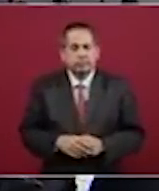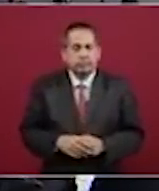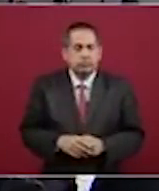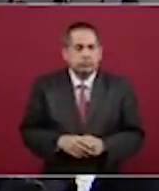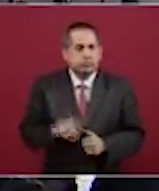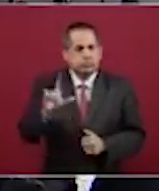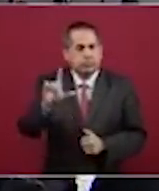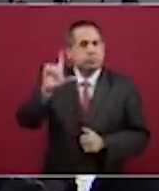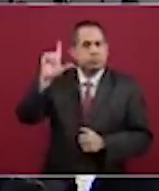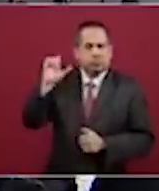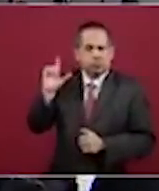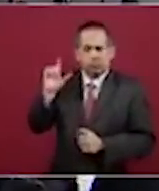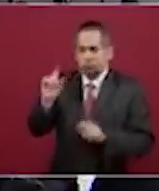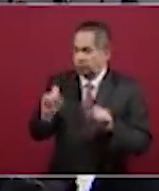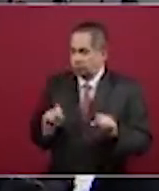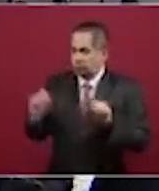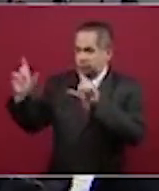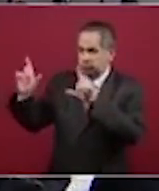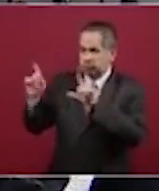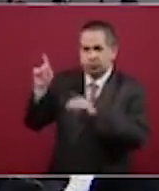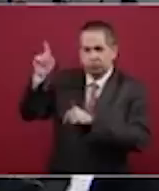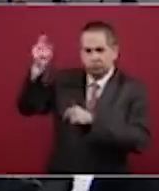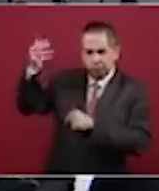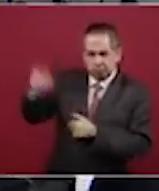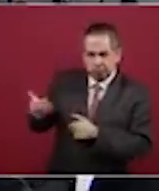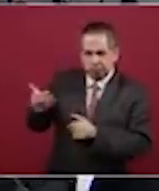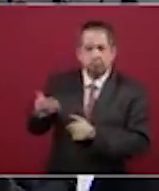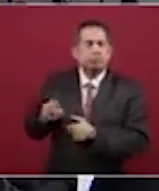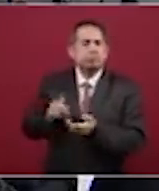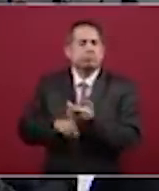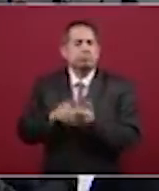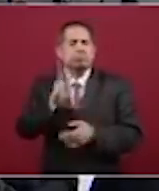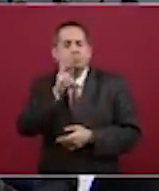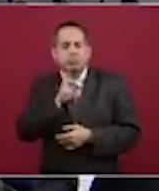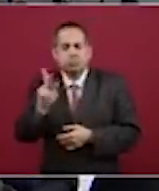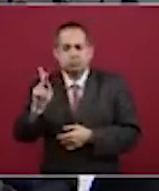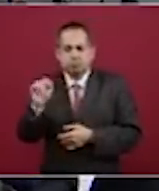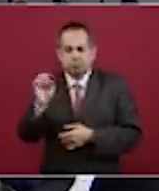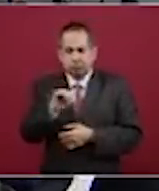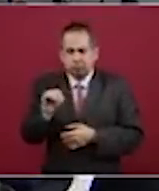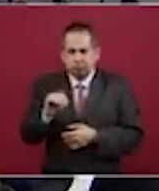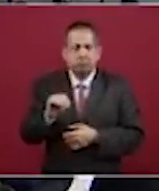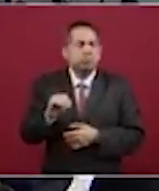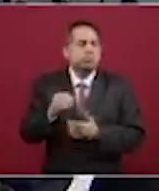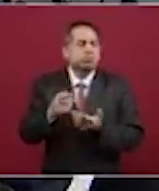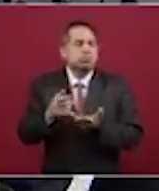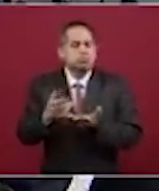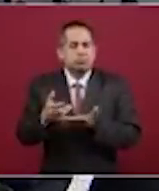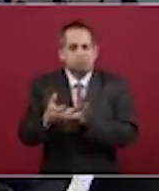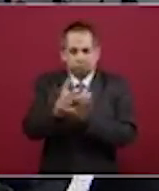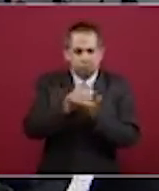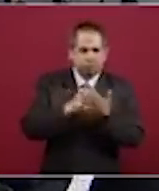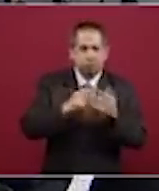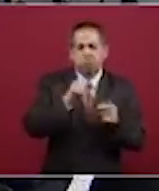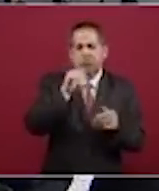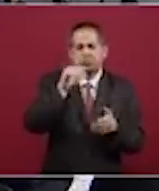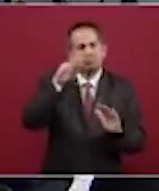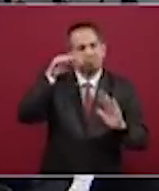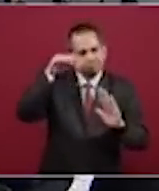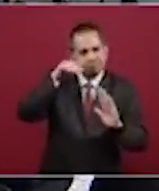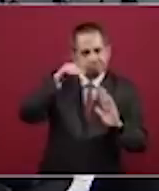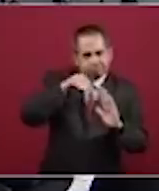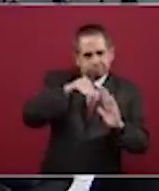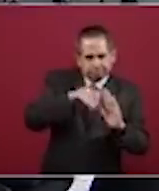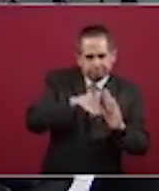lunes nos presentaron el diagnóstico de Pemex, vemos un decrecimiento en ingresos, en producción, en